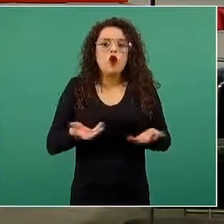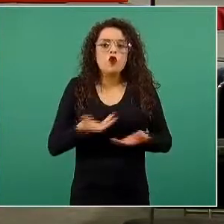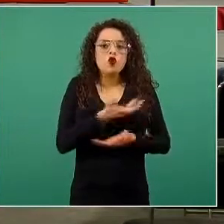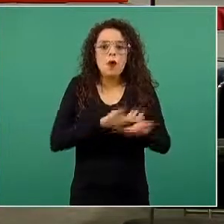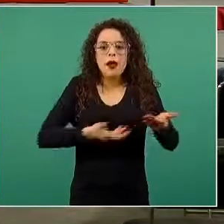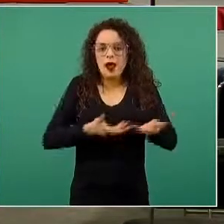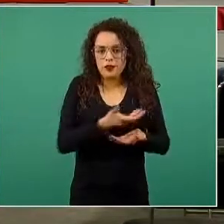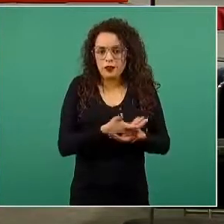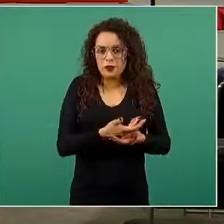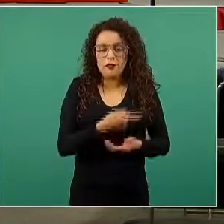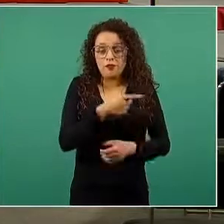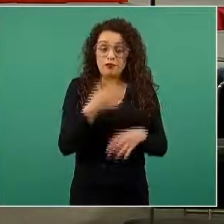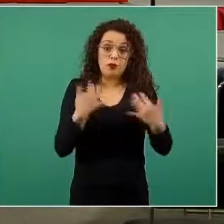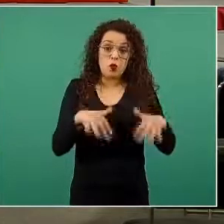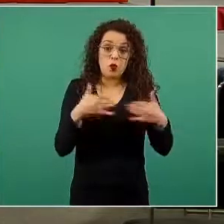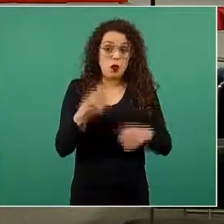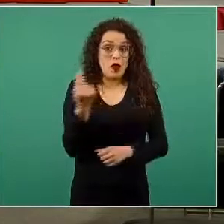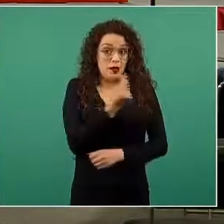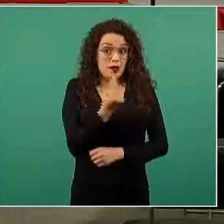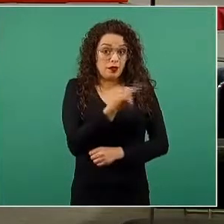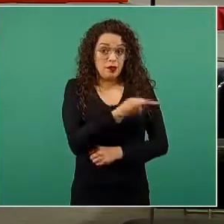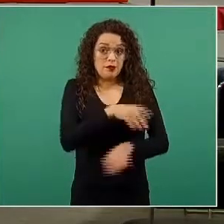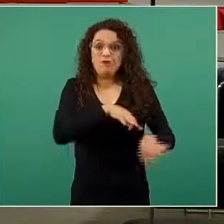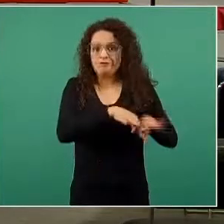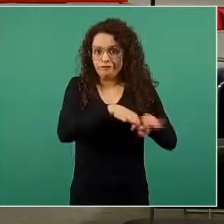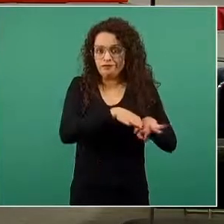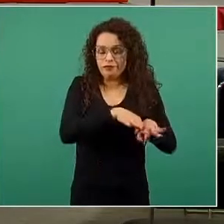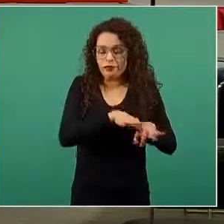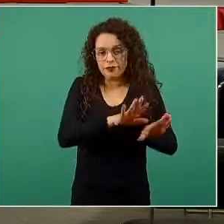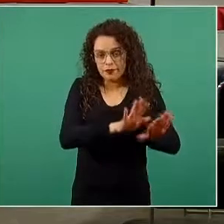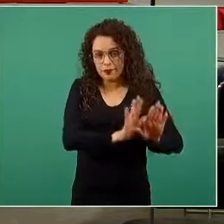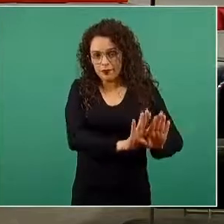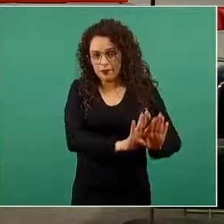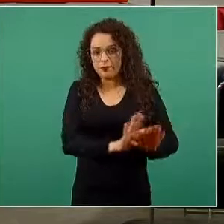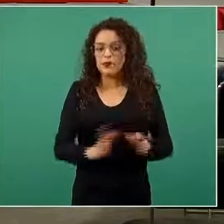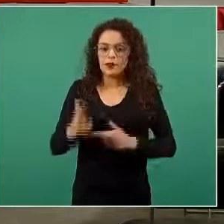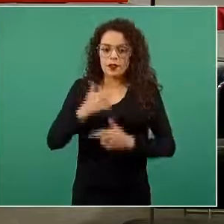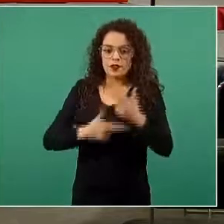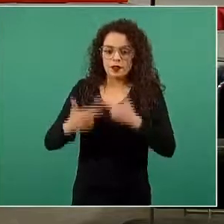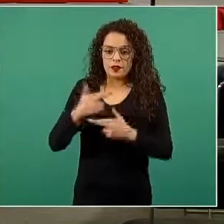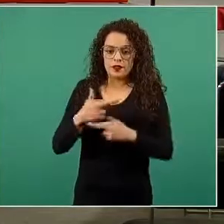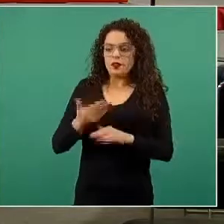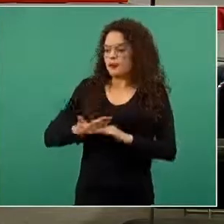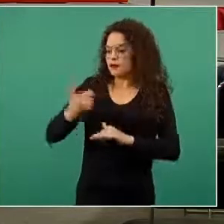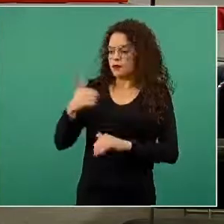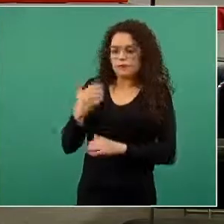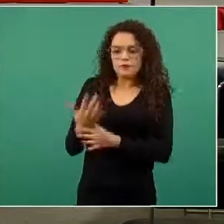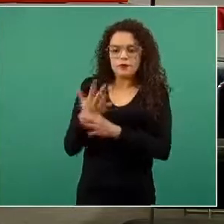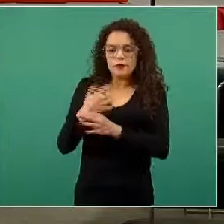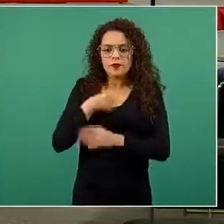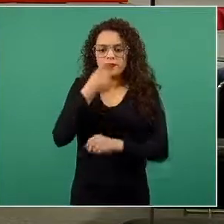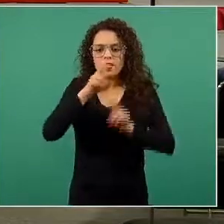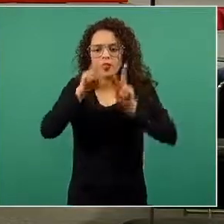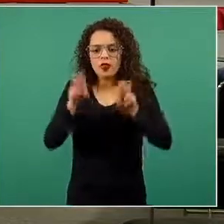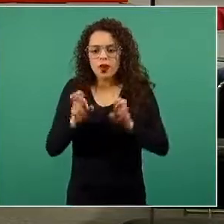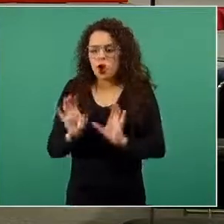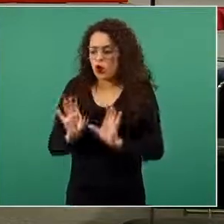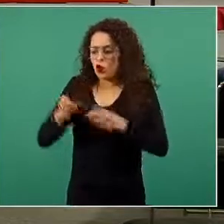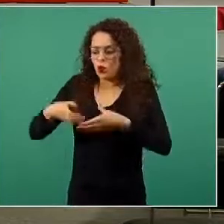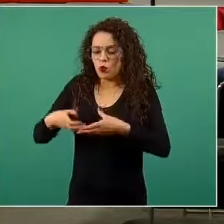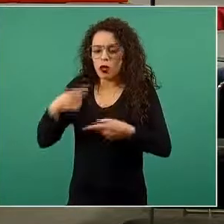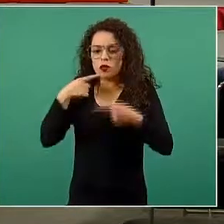parte de movimiento importante. Pero vuelvo al mismo tema, las comunidades que se tomaron estas